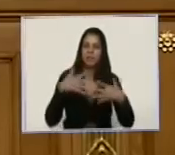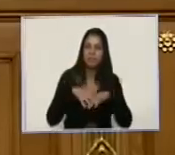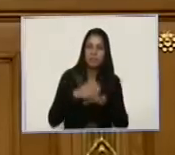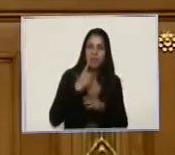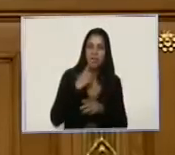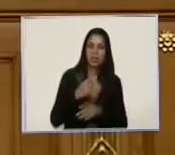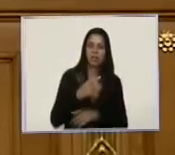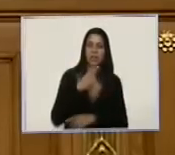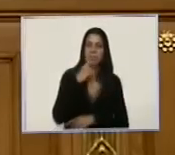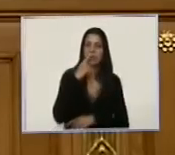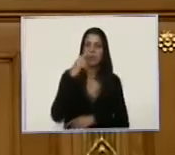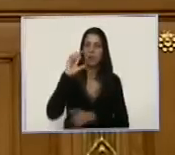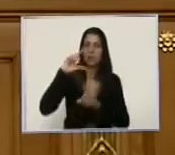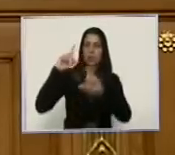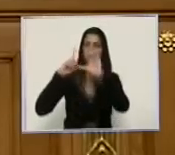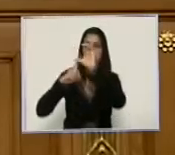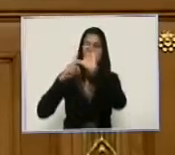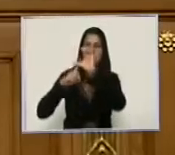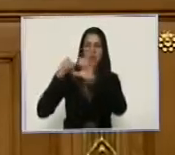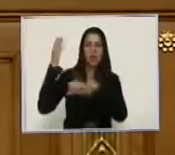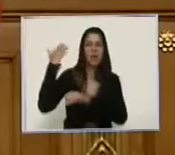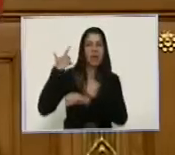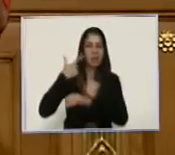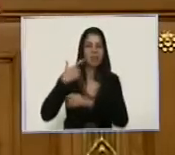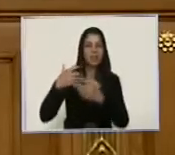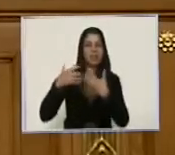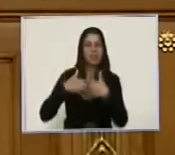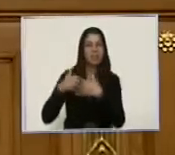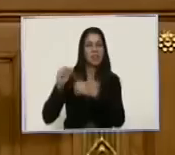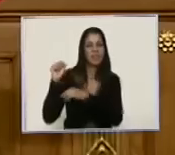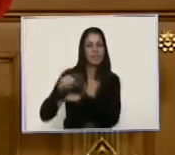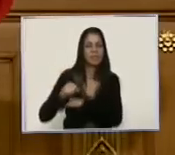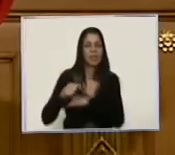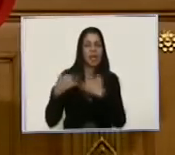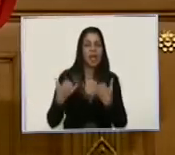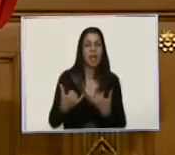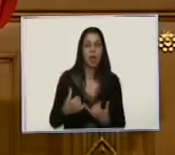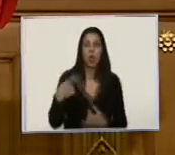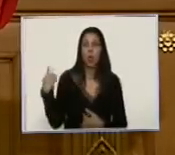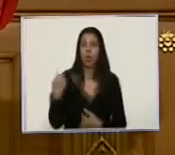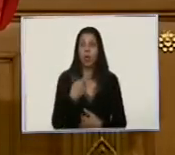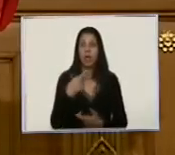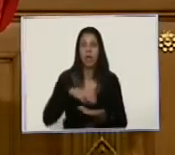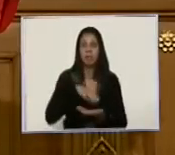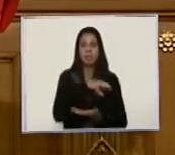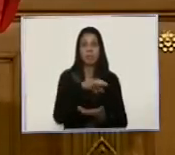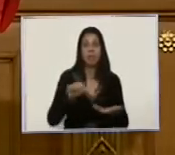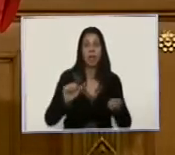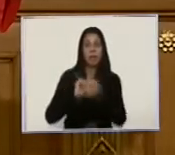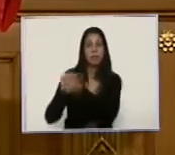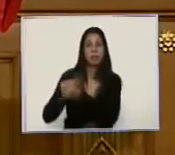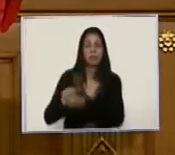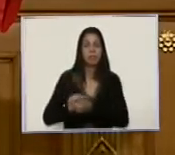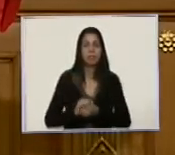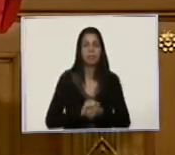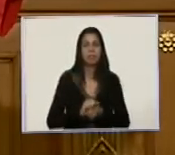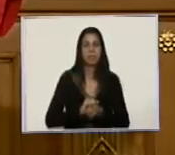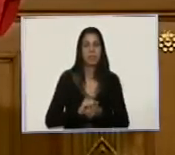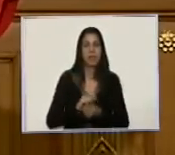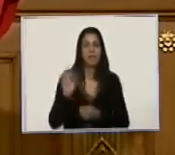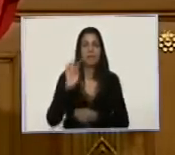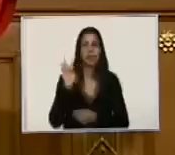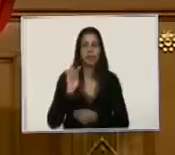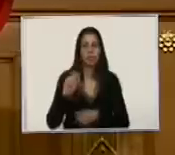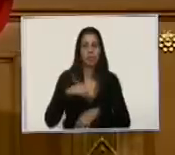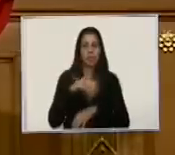comunismo, que era lo que necesitaban durante la Guerra Fría. Pero ahora es borrarnos como Estado-Nación. Que vayamos a